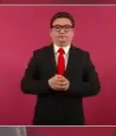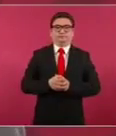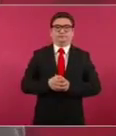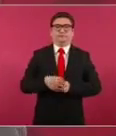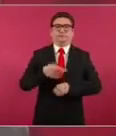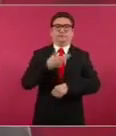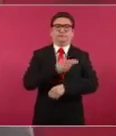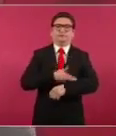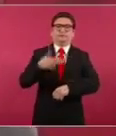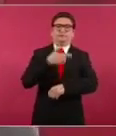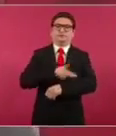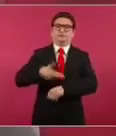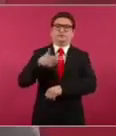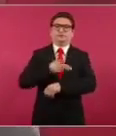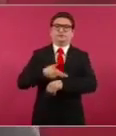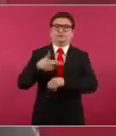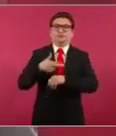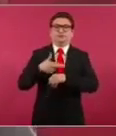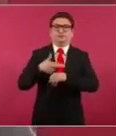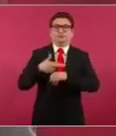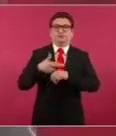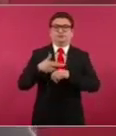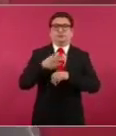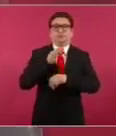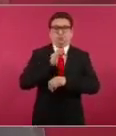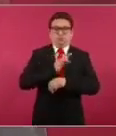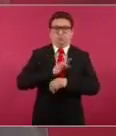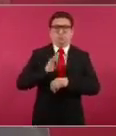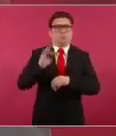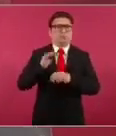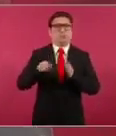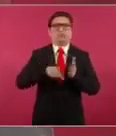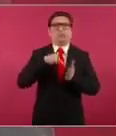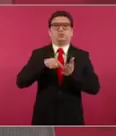lo pueden hacer desde cualquier lugar.